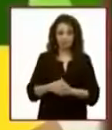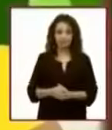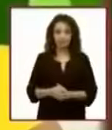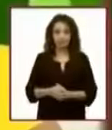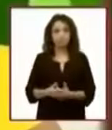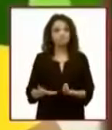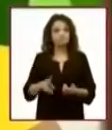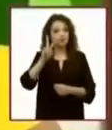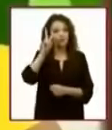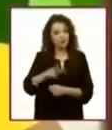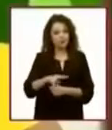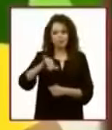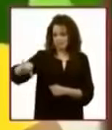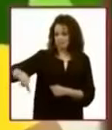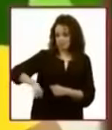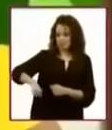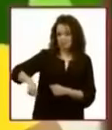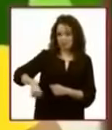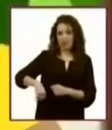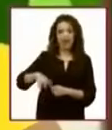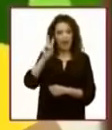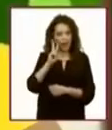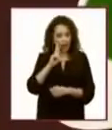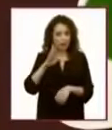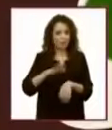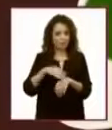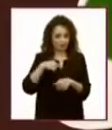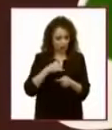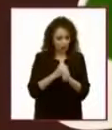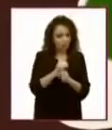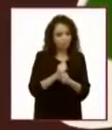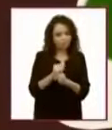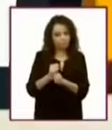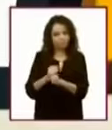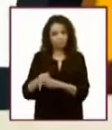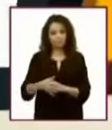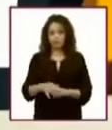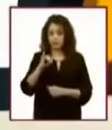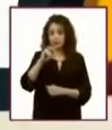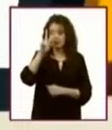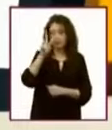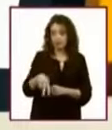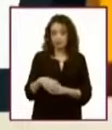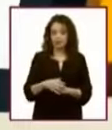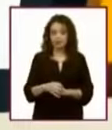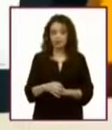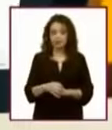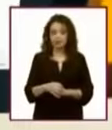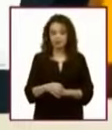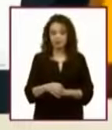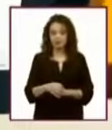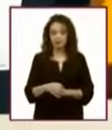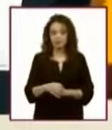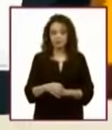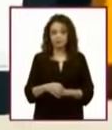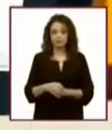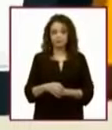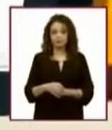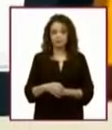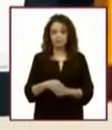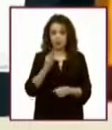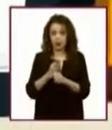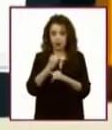Suena interesante. Vamos a investigar, ¿no? Sí, cerremos la pestaña del documental y vayamos al buscador.